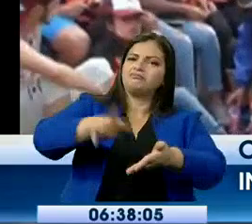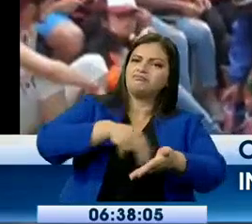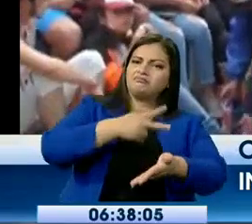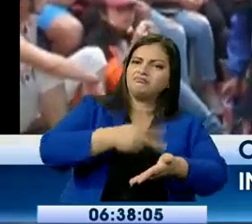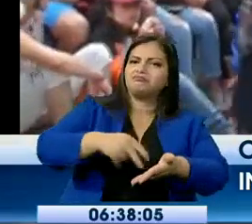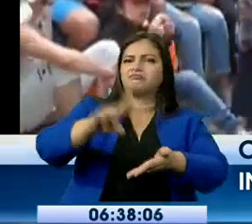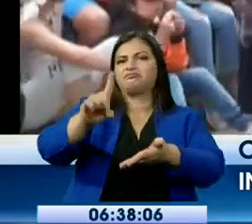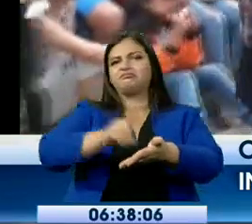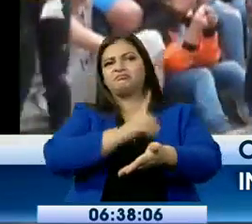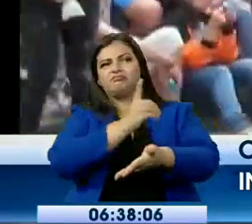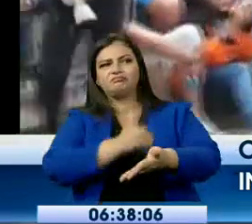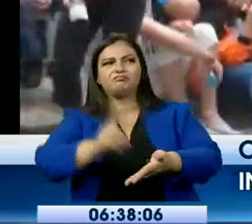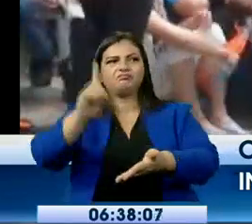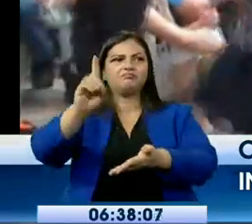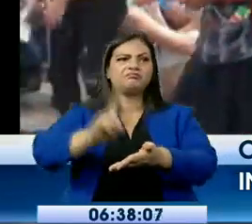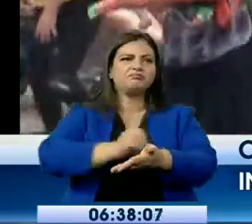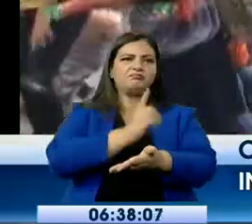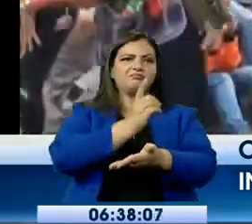compás del carnaval.